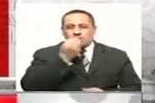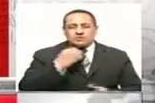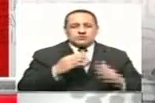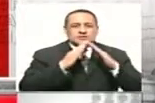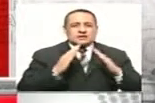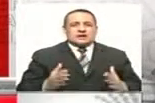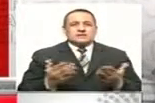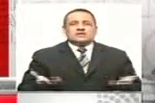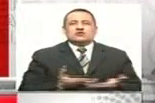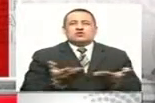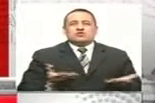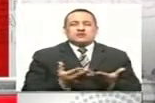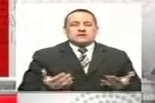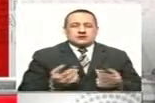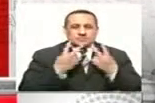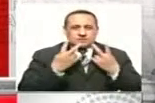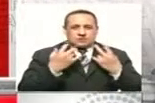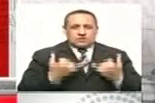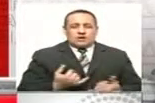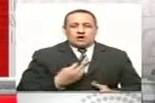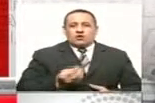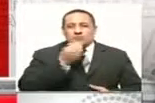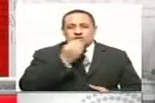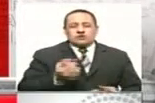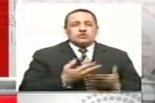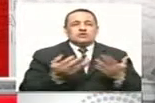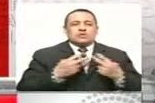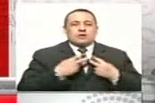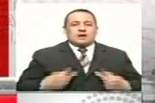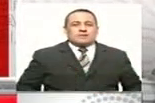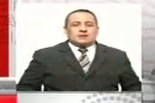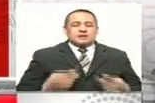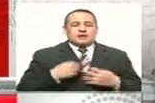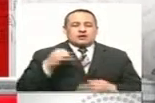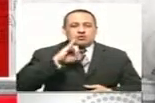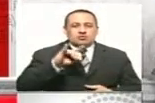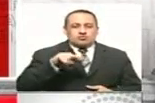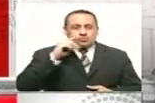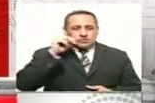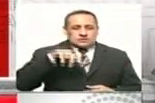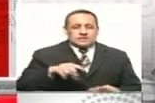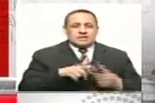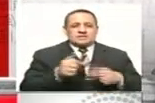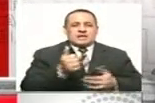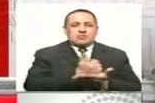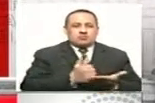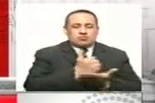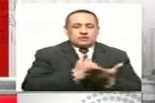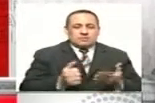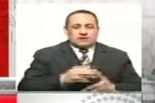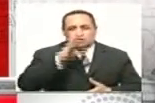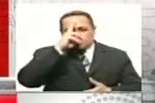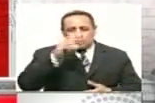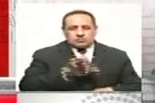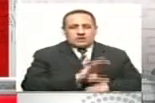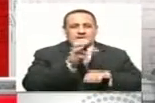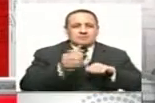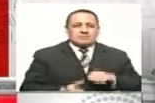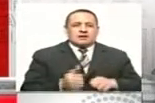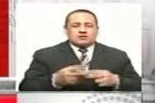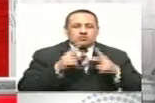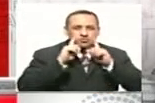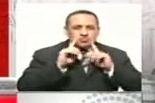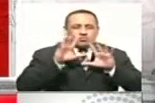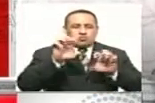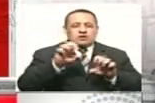hogar. ¿De dónde ha ido la comida? Es de Huancavelica, de Junín, de Apurímac, de Cajamarca, de Cusco, de Huánuco,